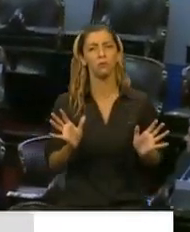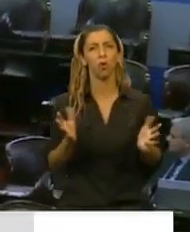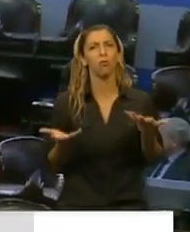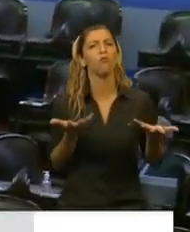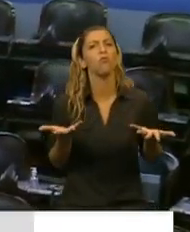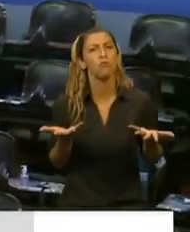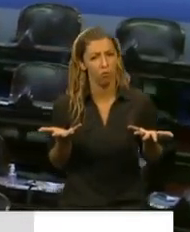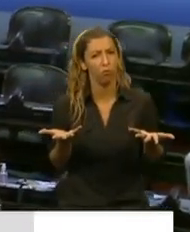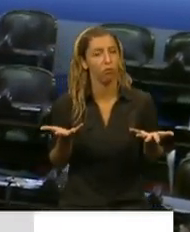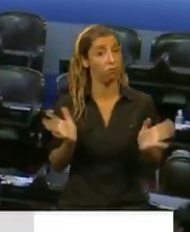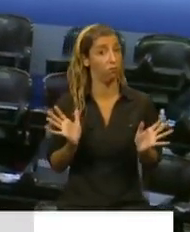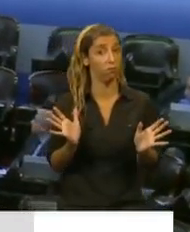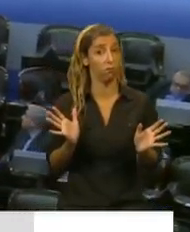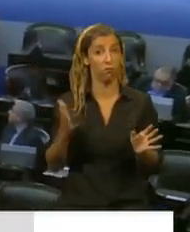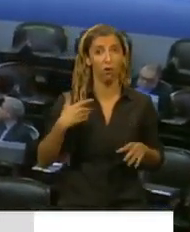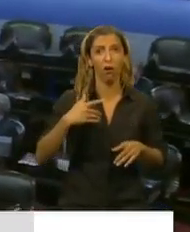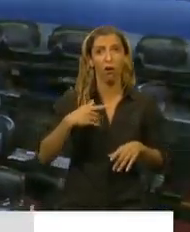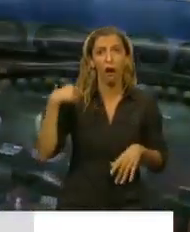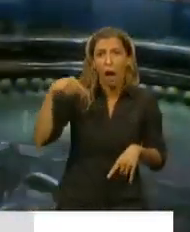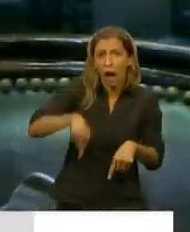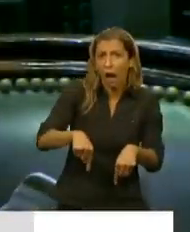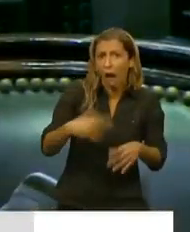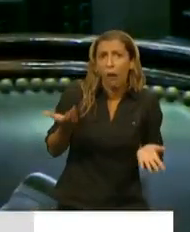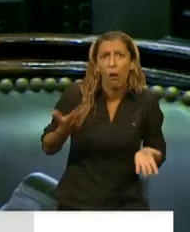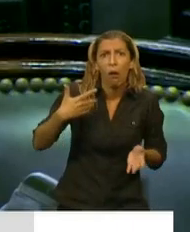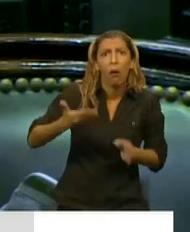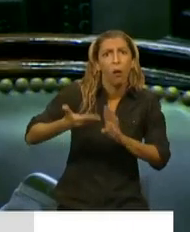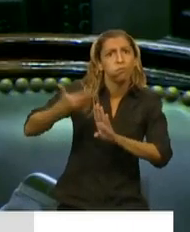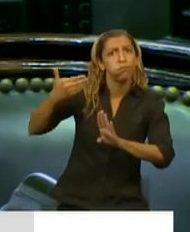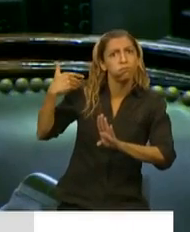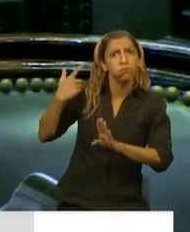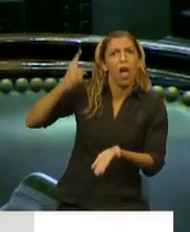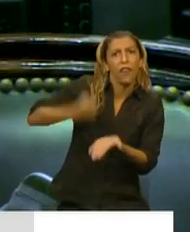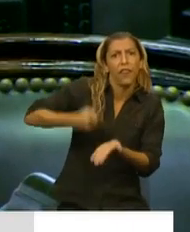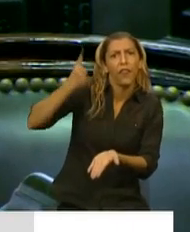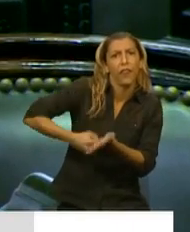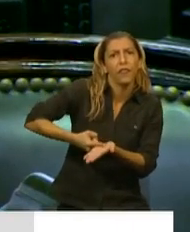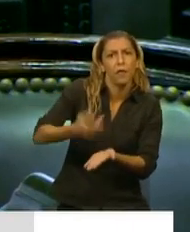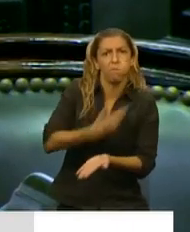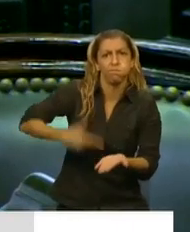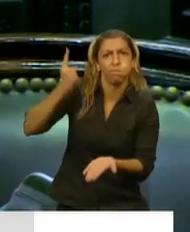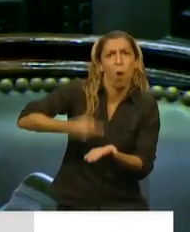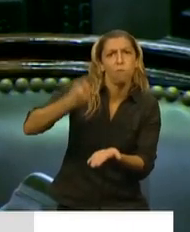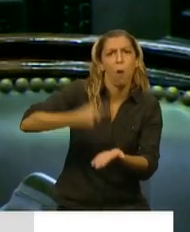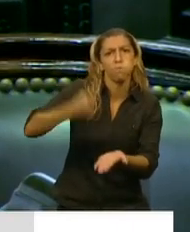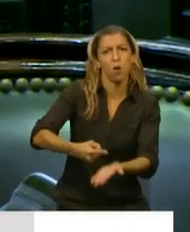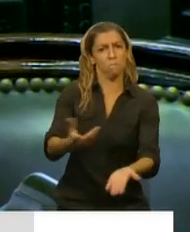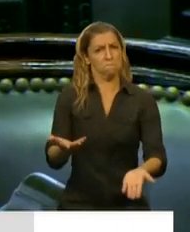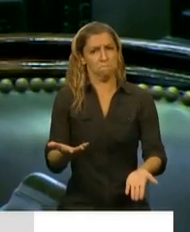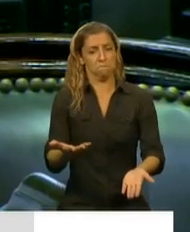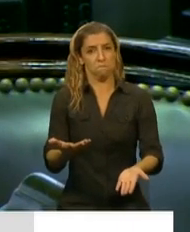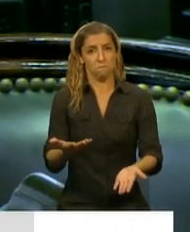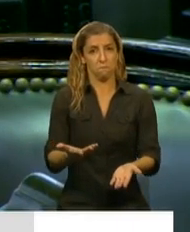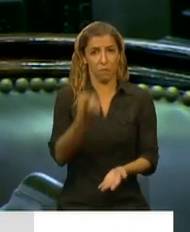que buscar un lugar más amplio si era necesario para tomar los recaudos sanitarios, si era